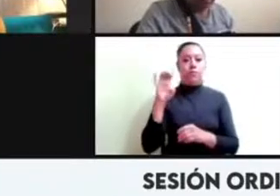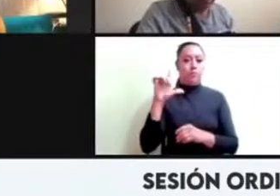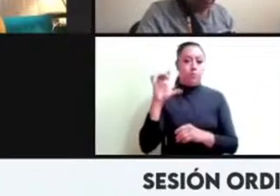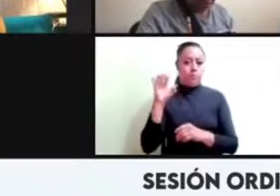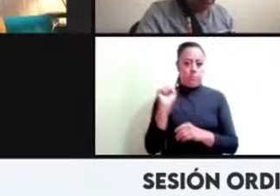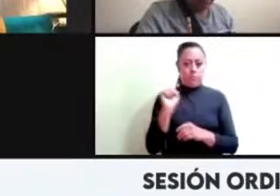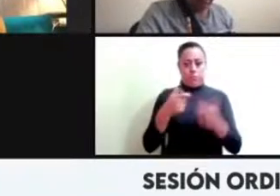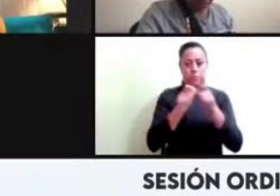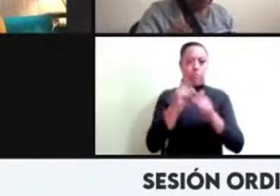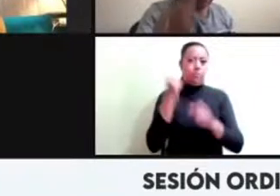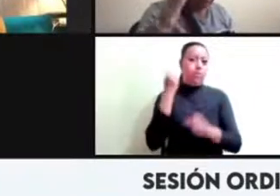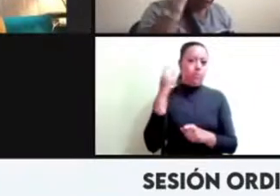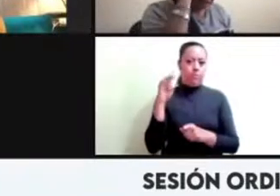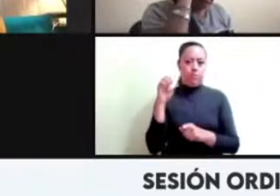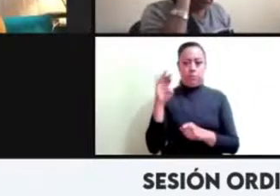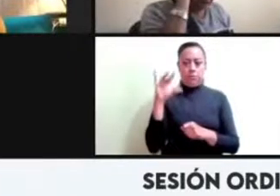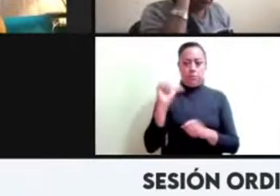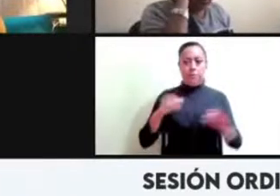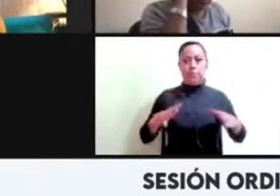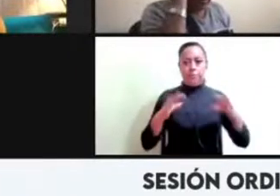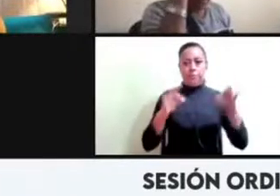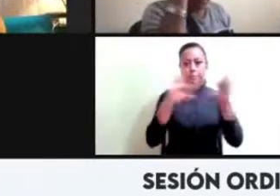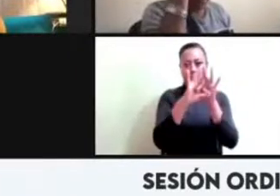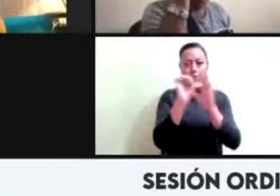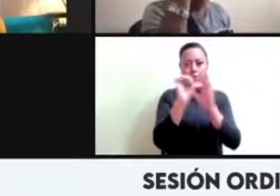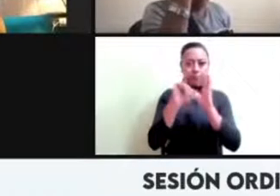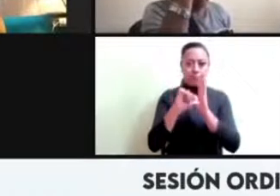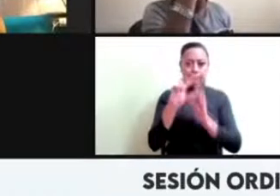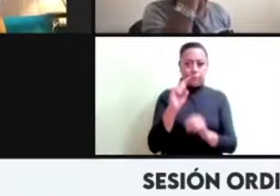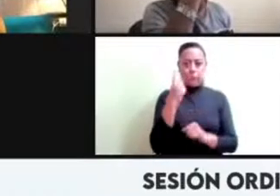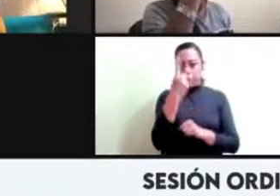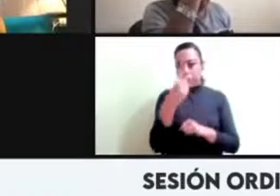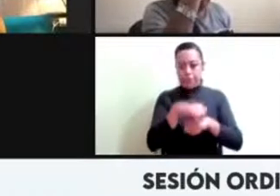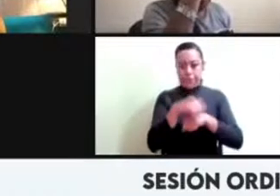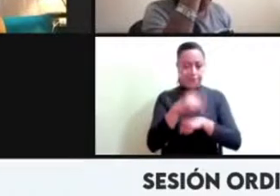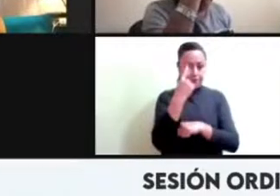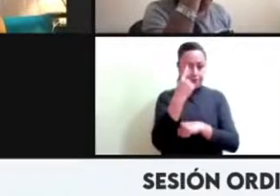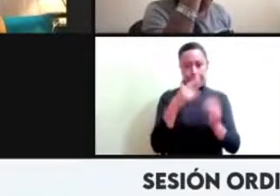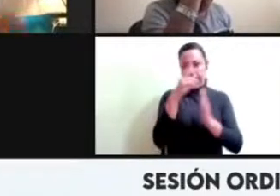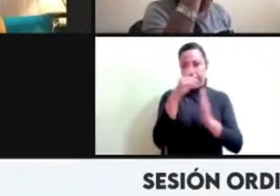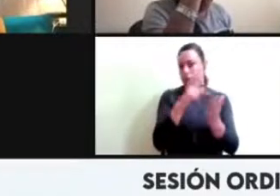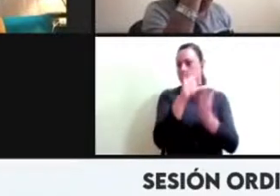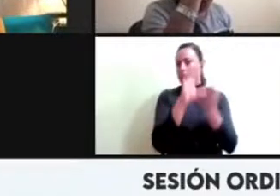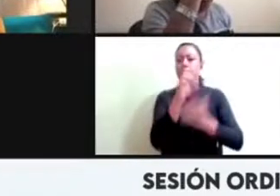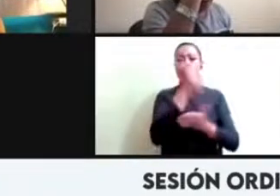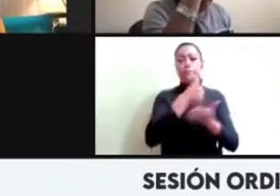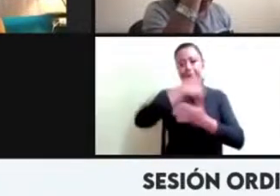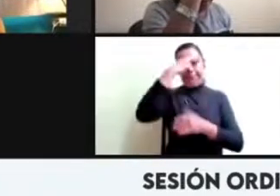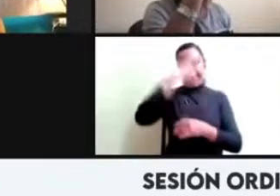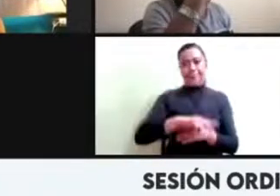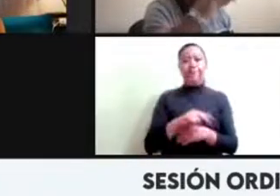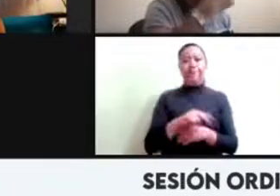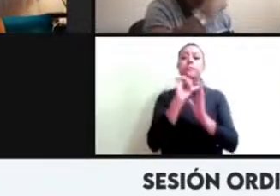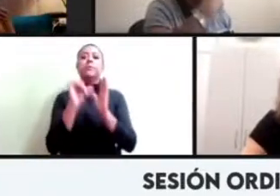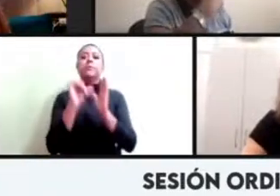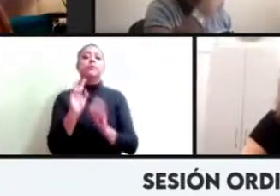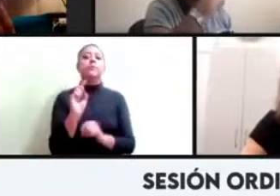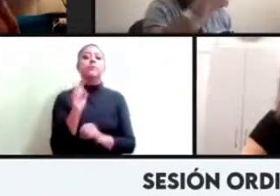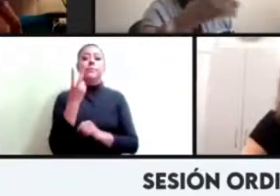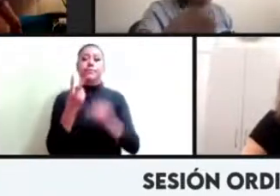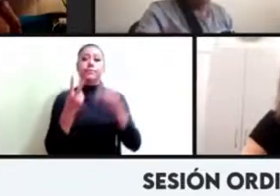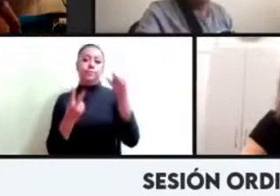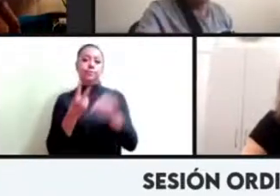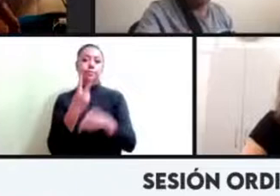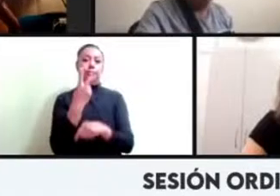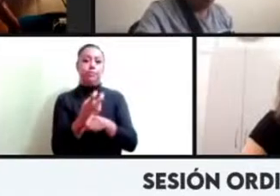de Morena, con fundamento en lo dispuesto por el artículo 31, numeral 1 de la Constitución Política de la Ciudad de México y los artículos 32, fracciones segunda